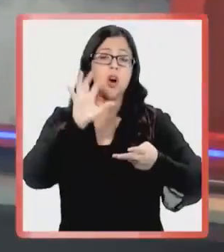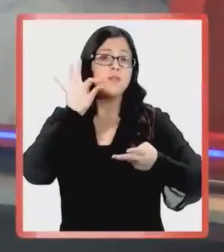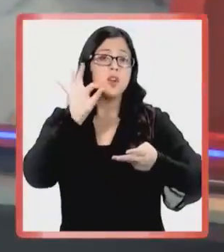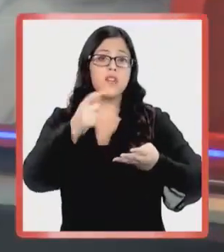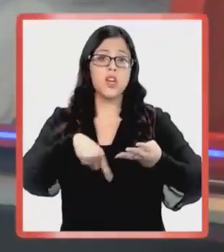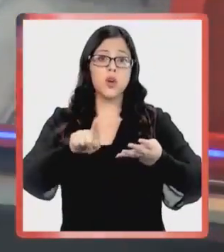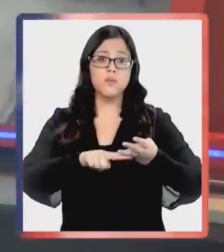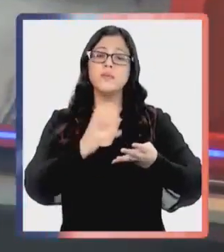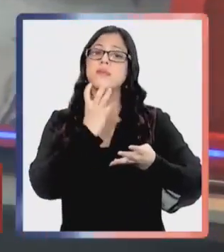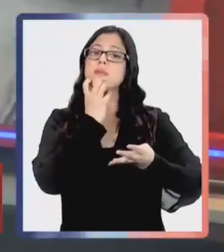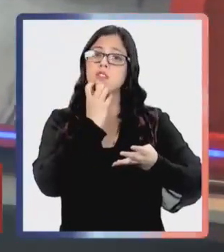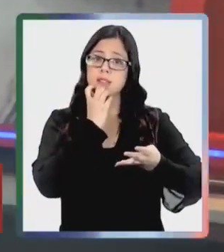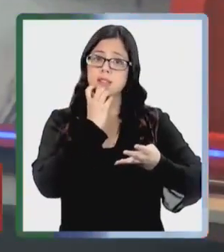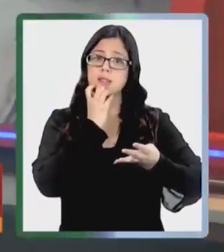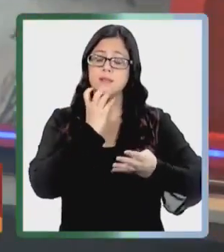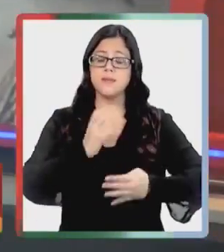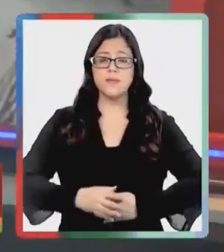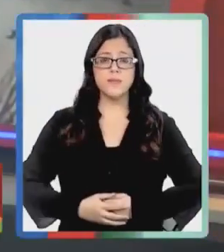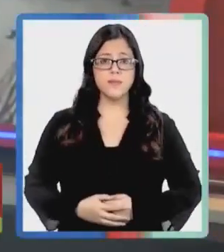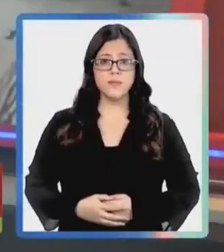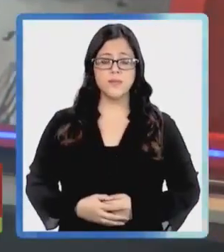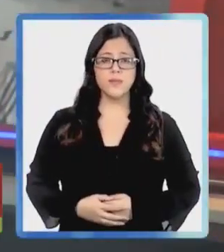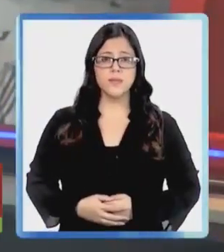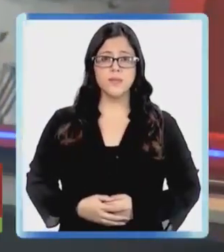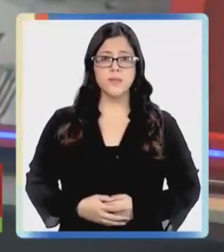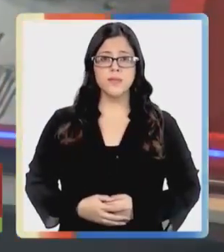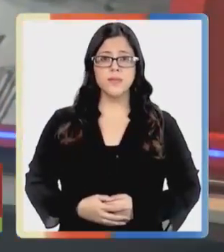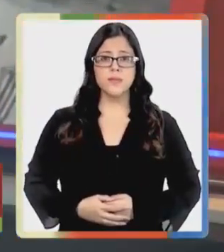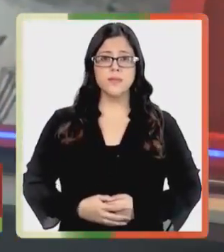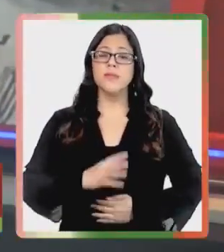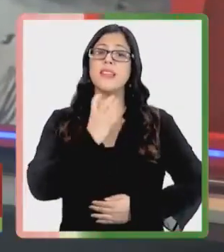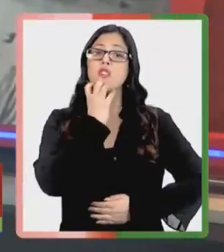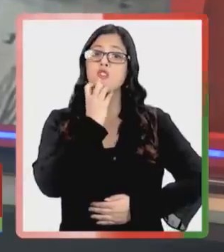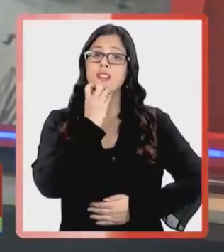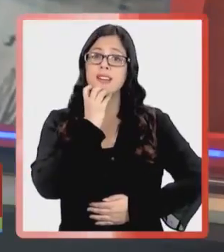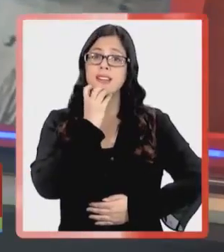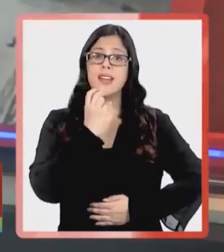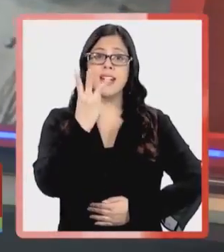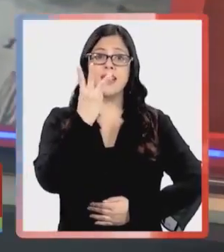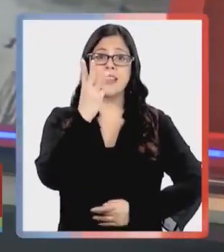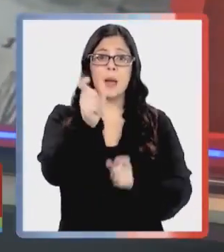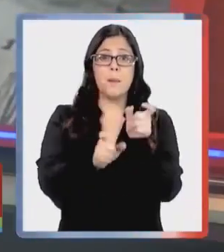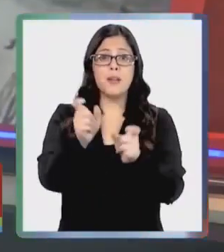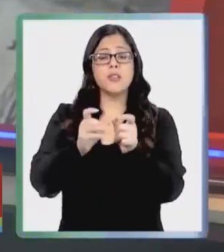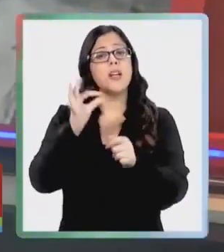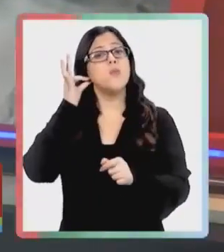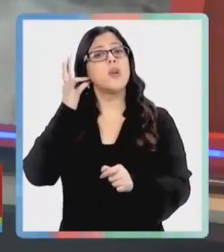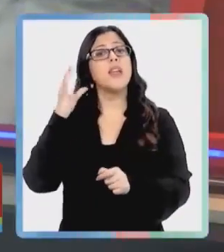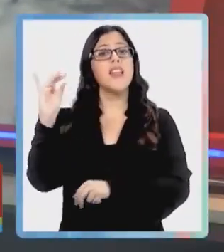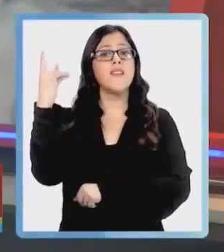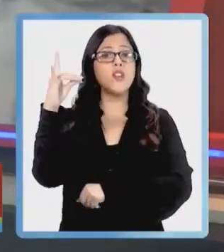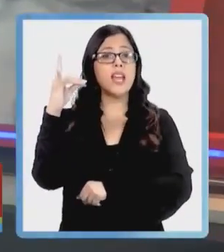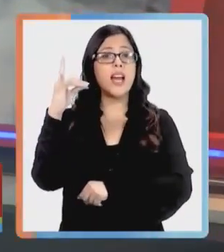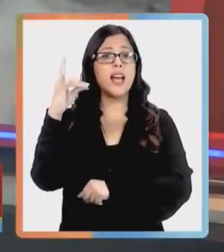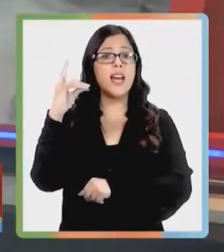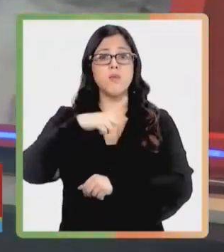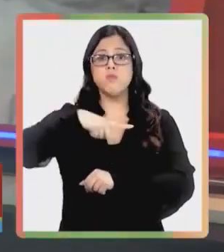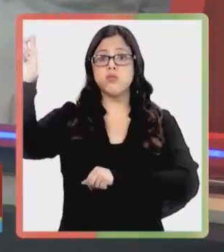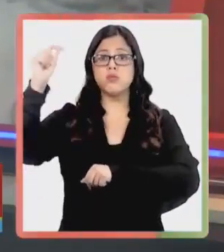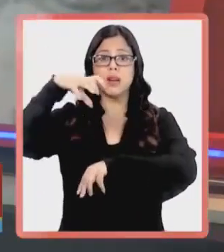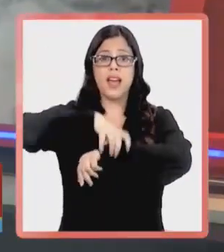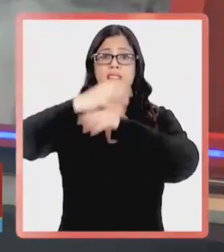en antofagasta tres internas de nacionalidad boliviana escaparon del centro penitenciario femenino durante la madrugada cortaron los barrotes